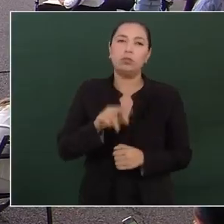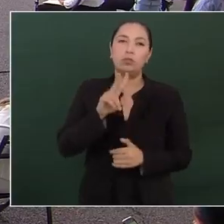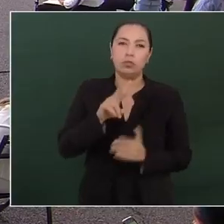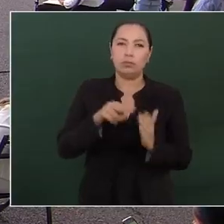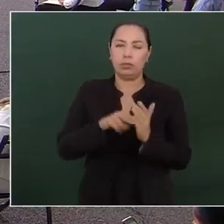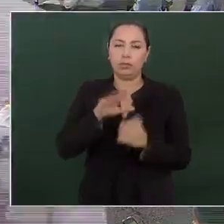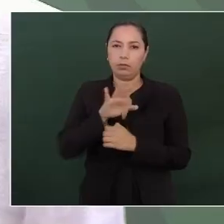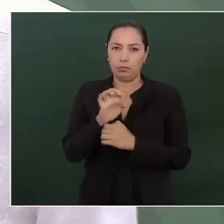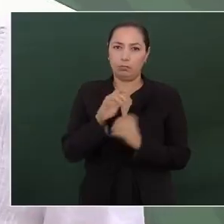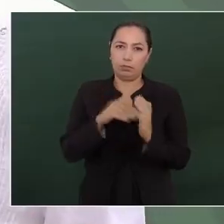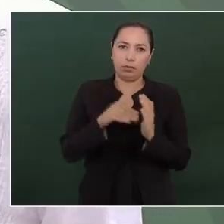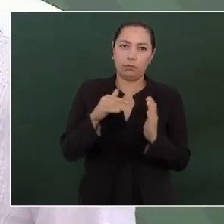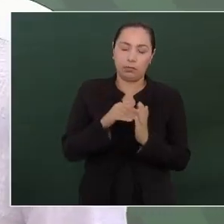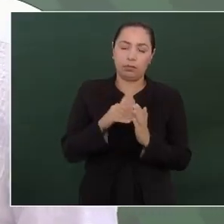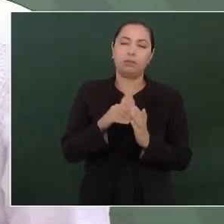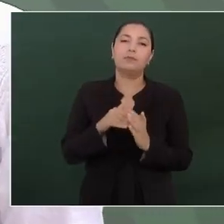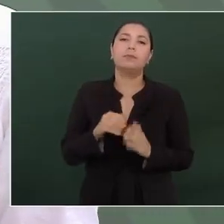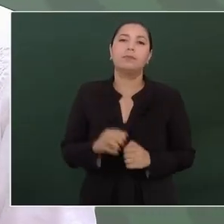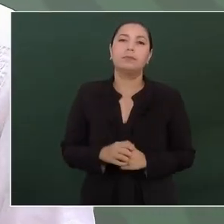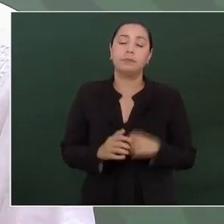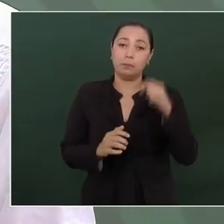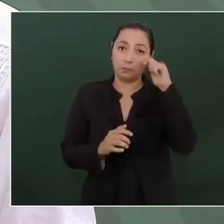2.500 millones,